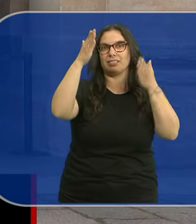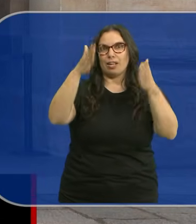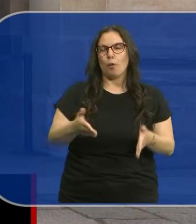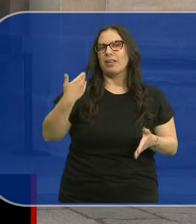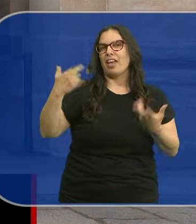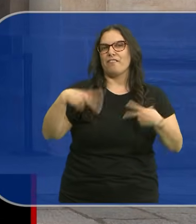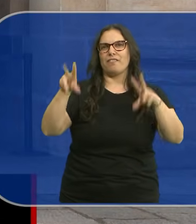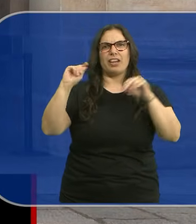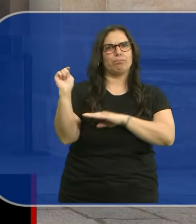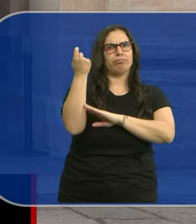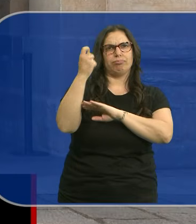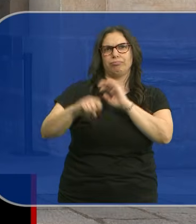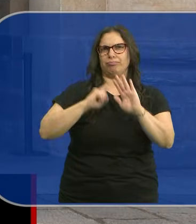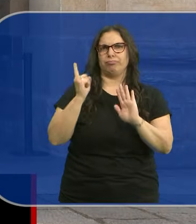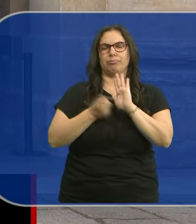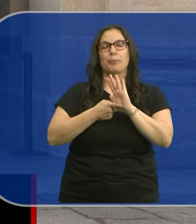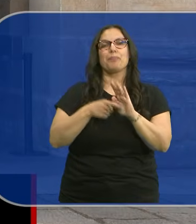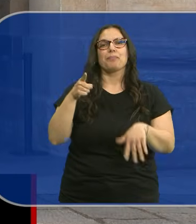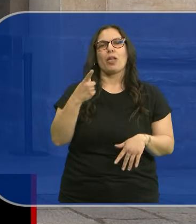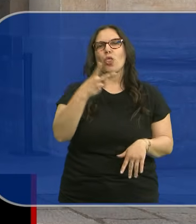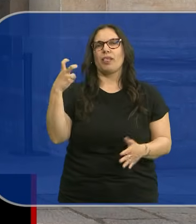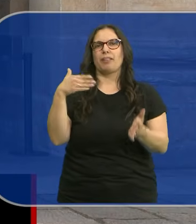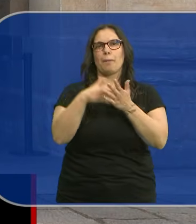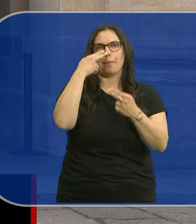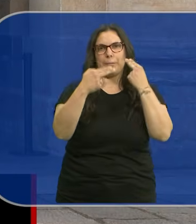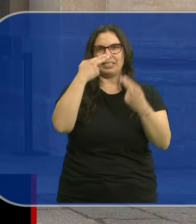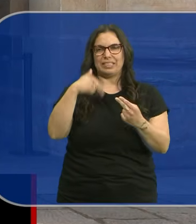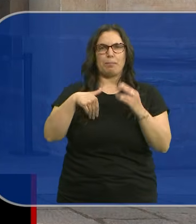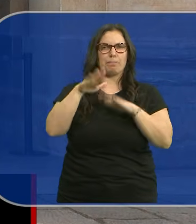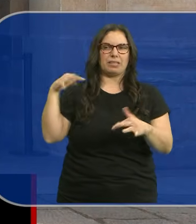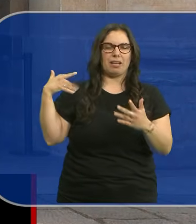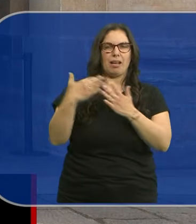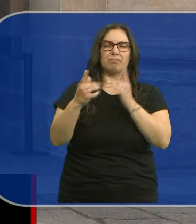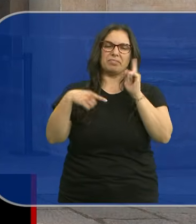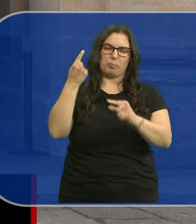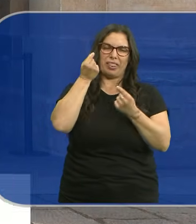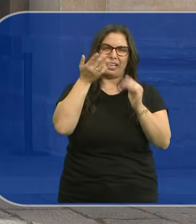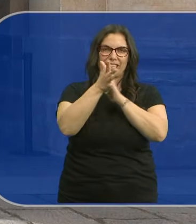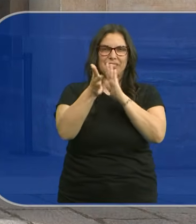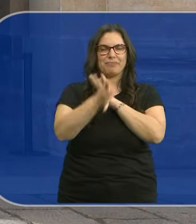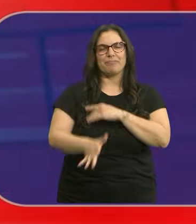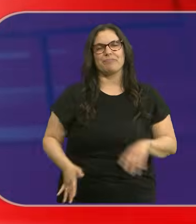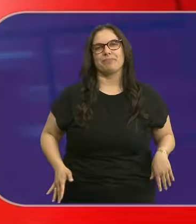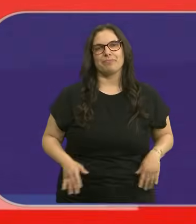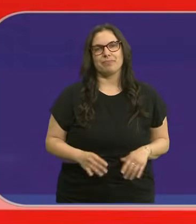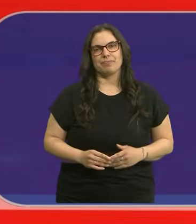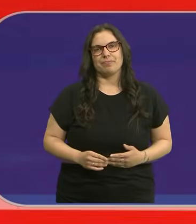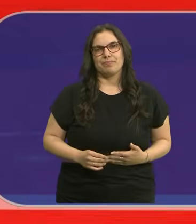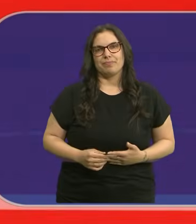con un éxito rotundo. Cerca de 200.000 visitas durante todos estos meses. Enseguida les damos más detalles.